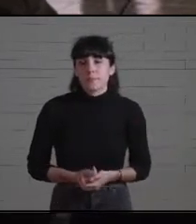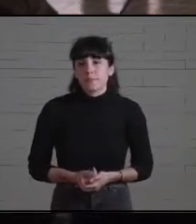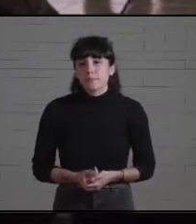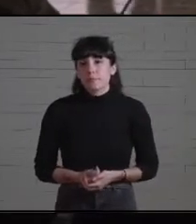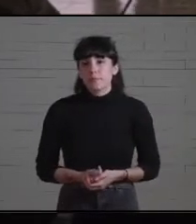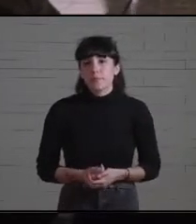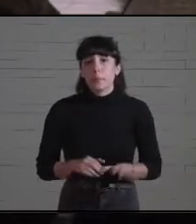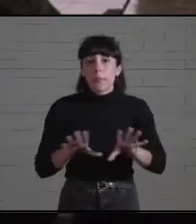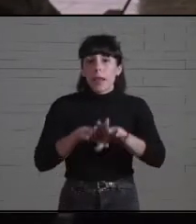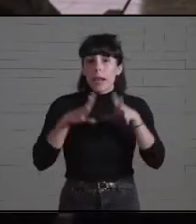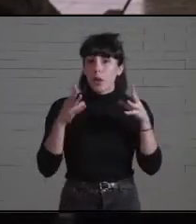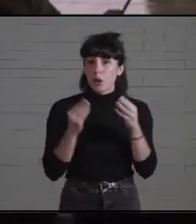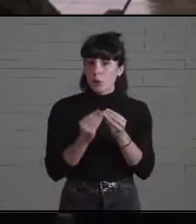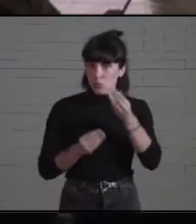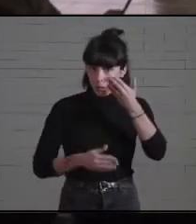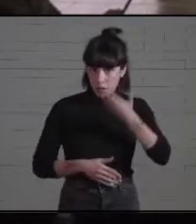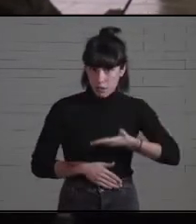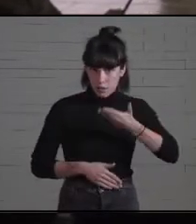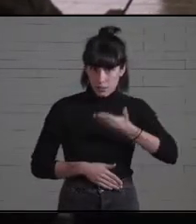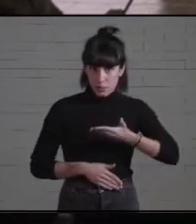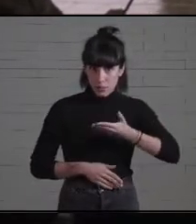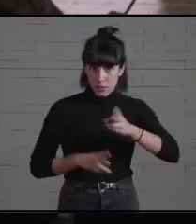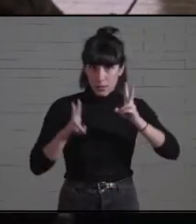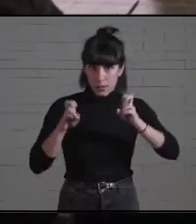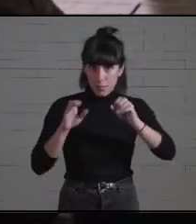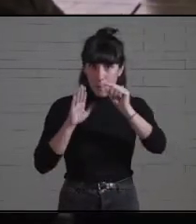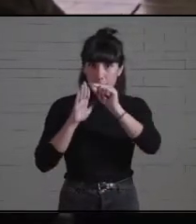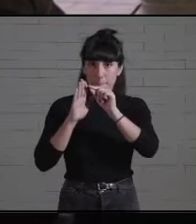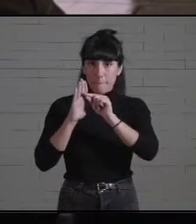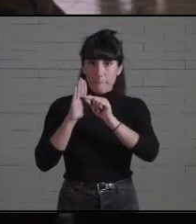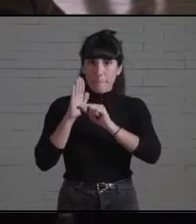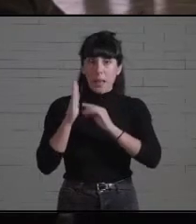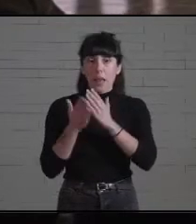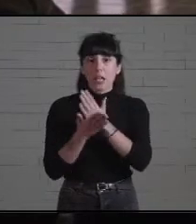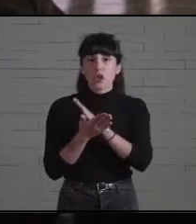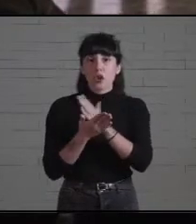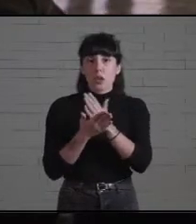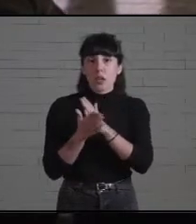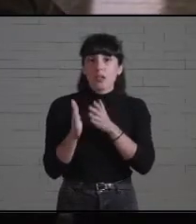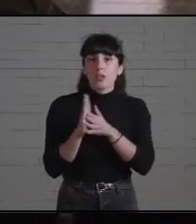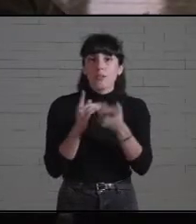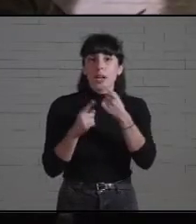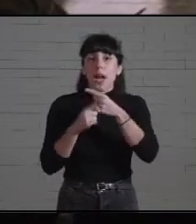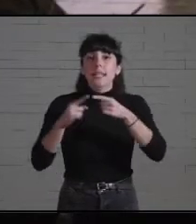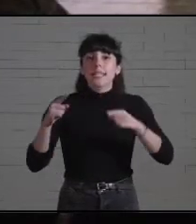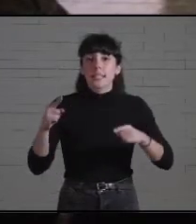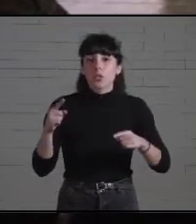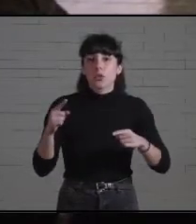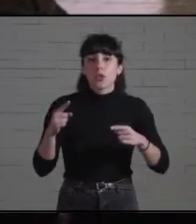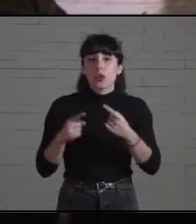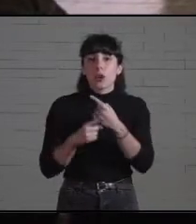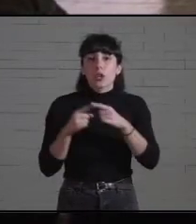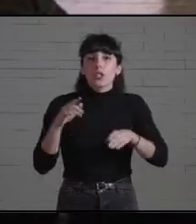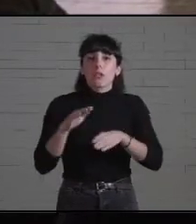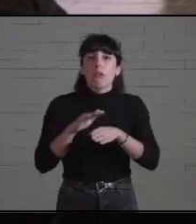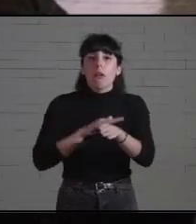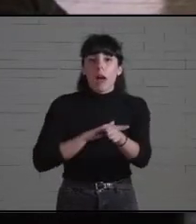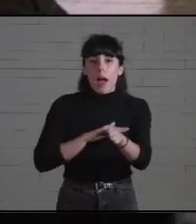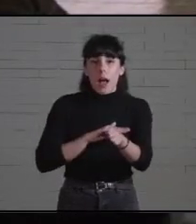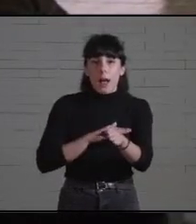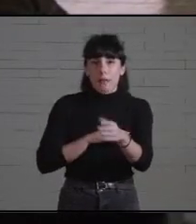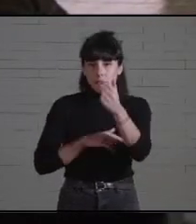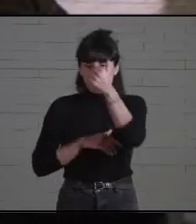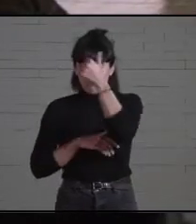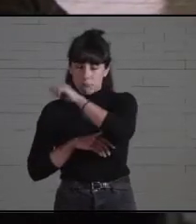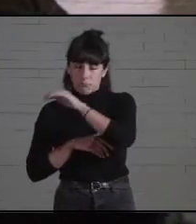En conclusión, muy importante, las medidas de conciliación tienen un sesgo de acceso, un sesgo de género